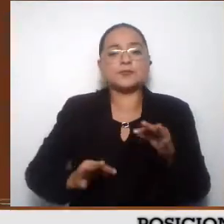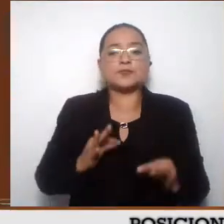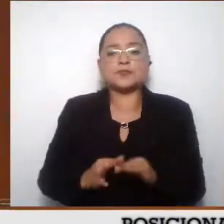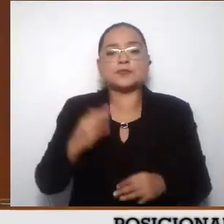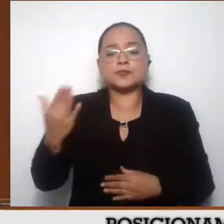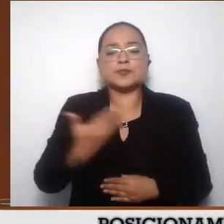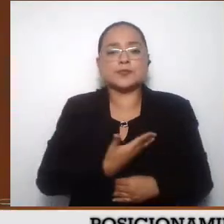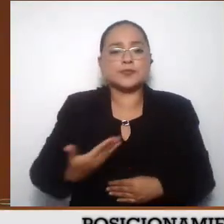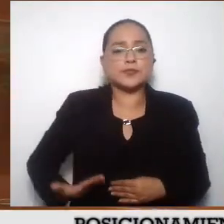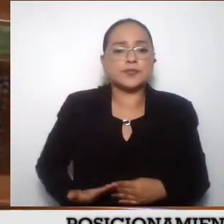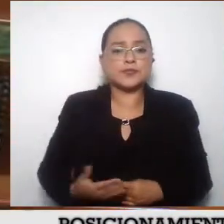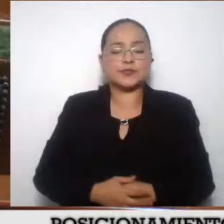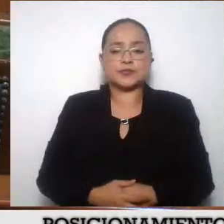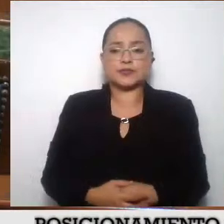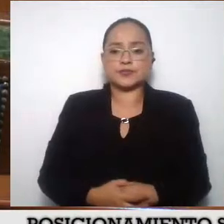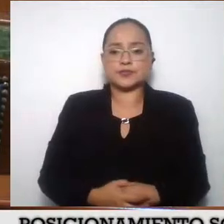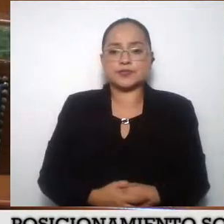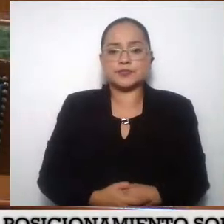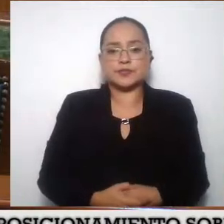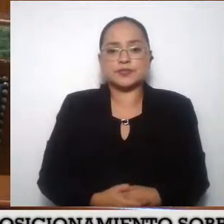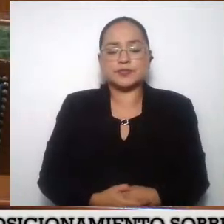presidente.